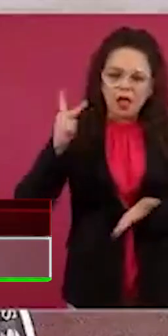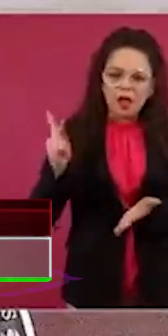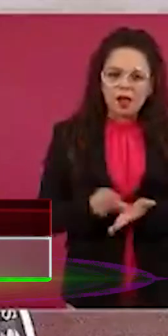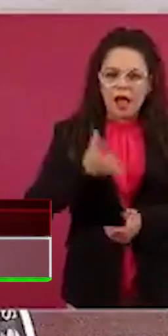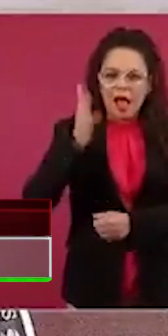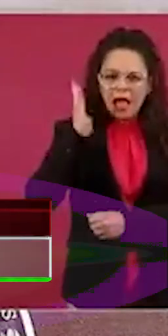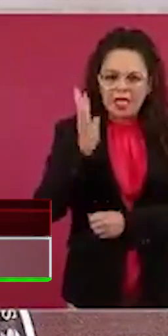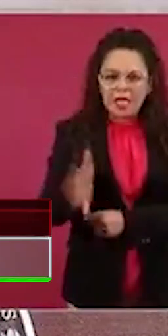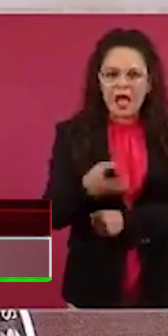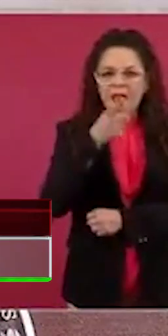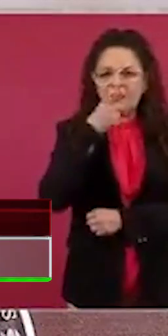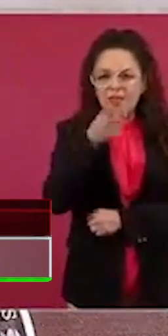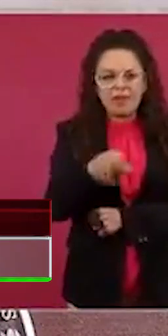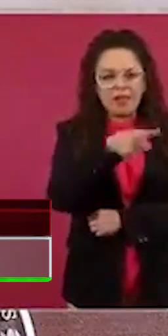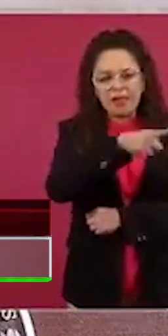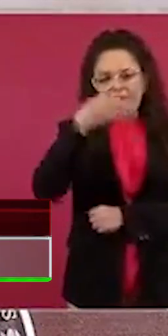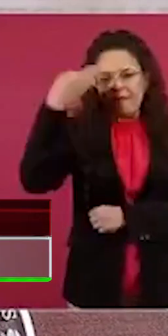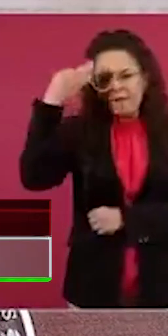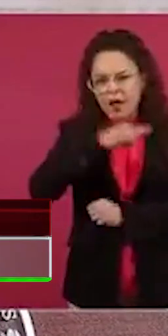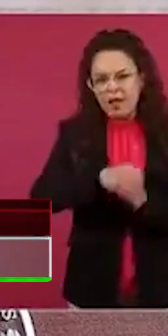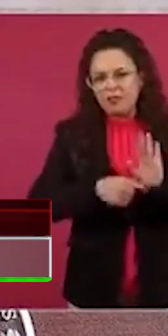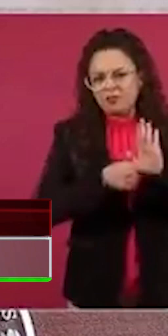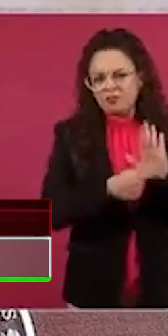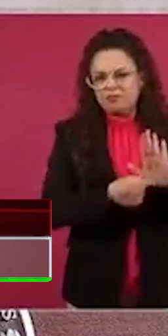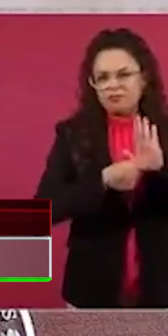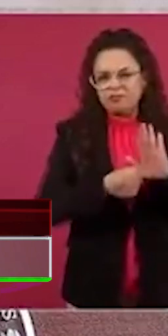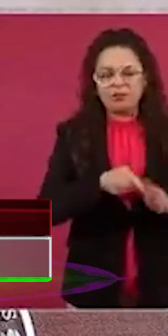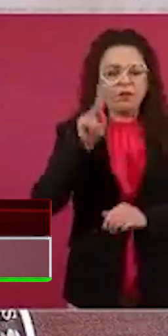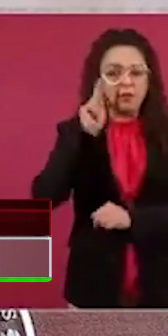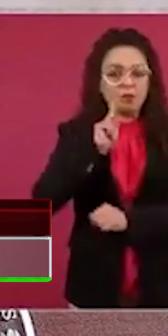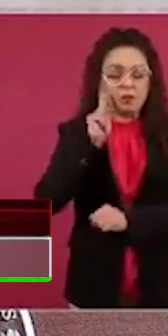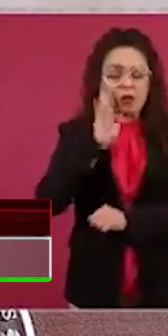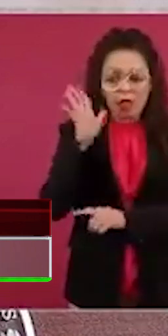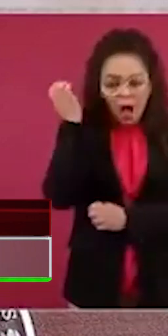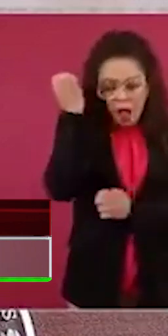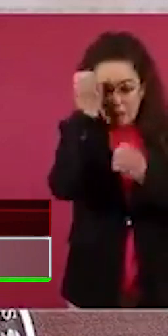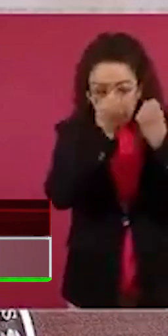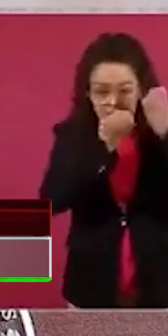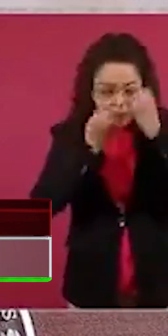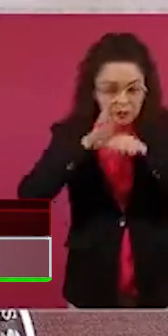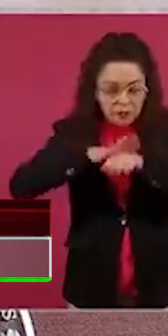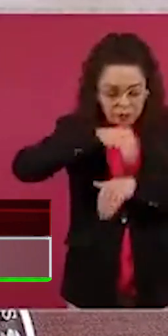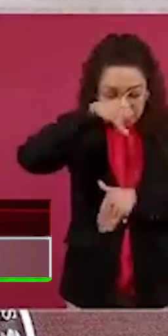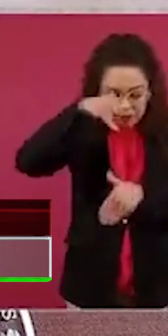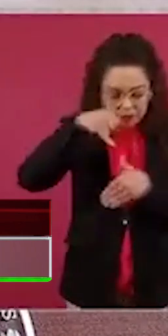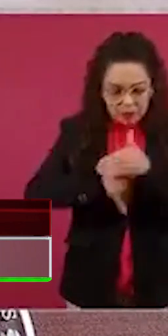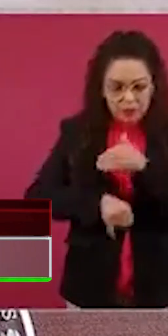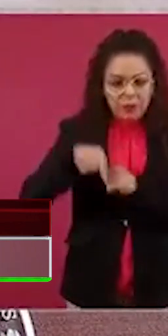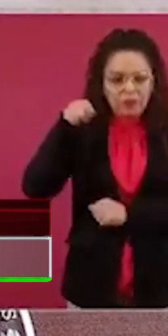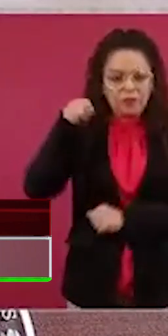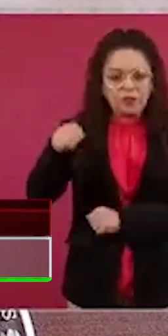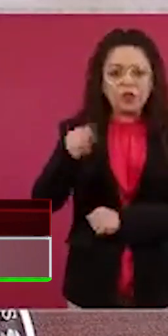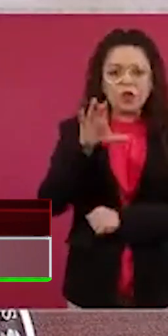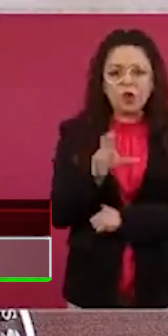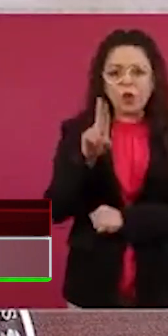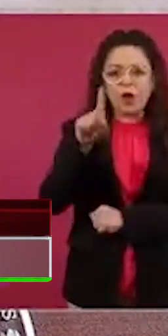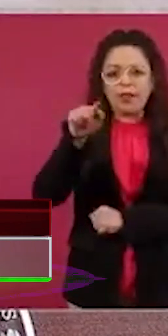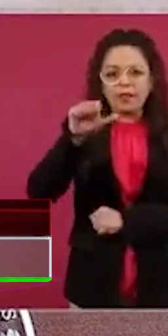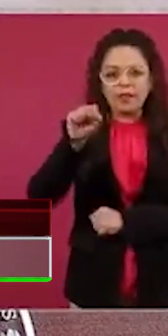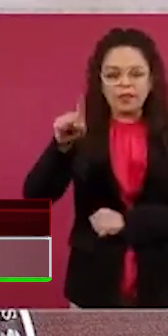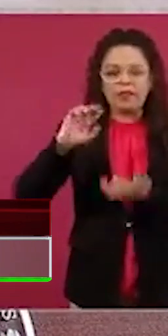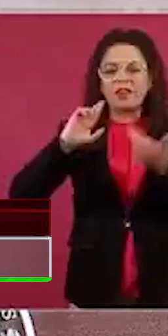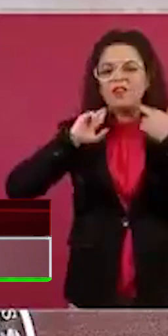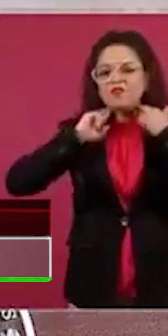arrojó que Durante los casi 15 días Se revisó todas las interacciones que se dieron en la red social ex antes Twitter y cuyos